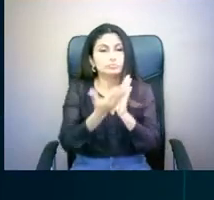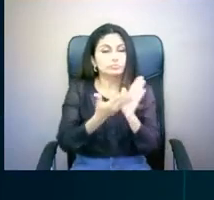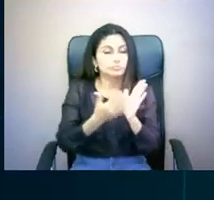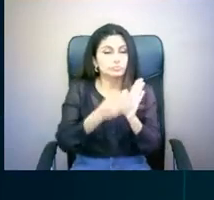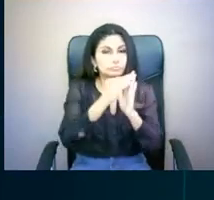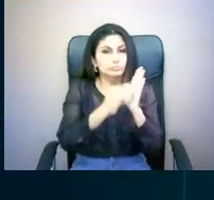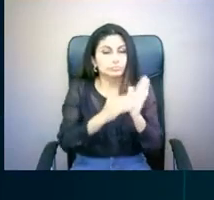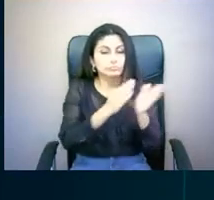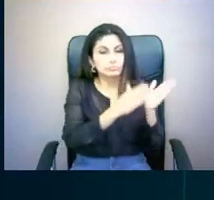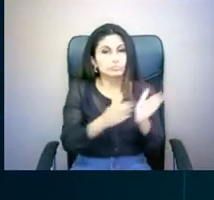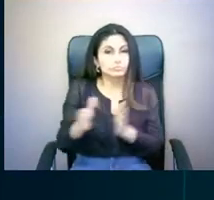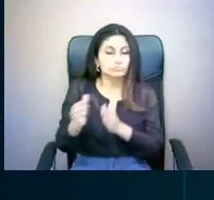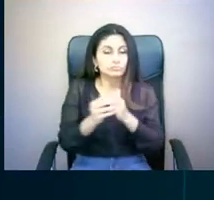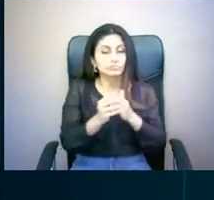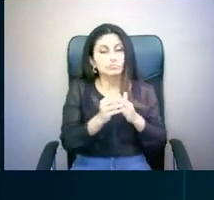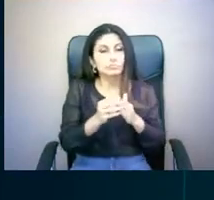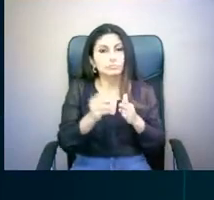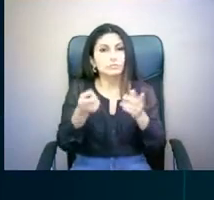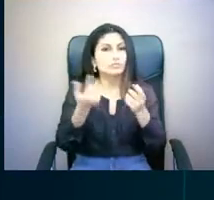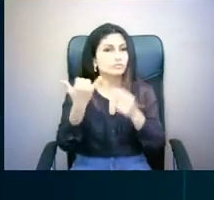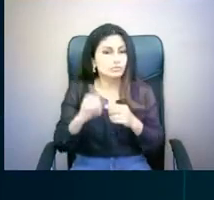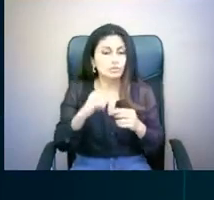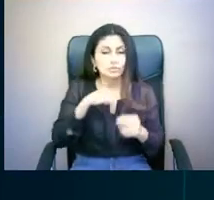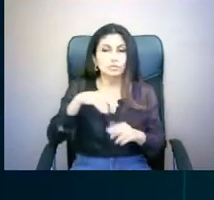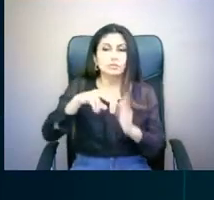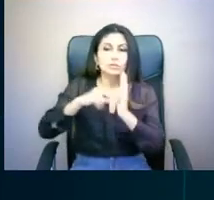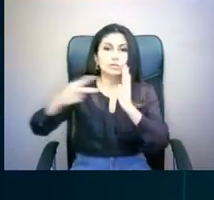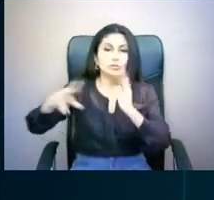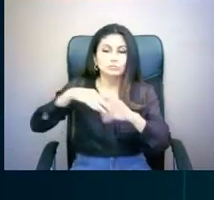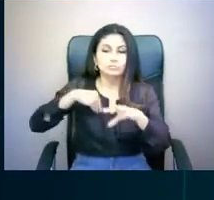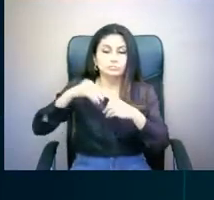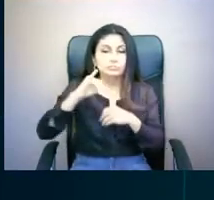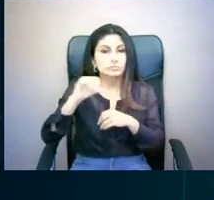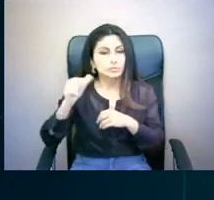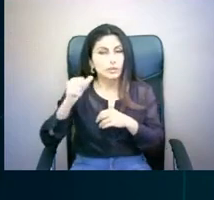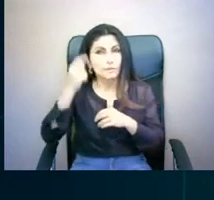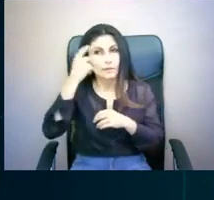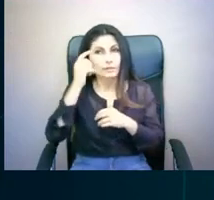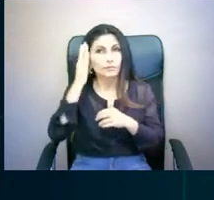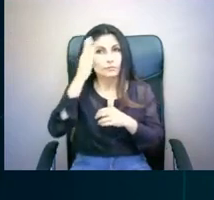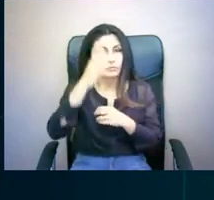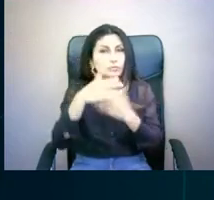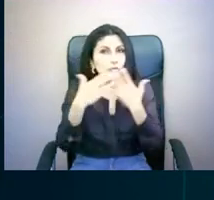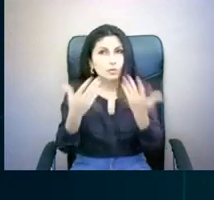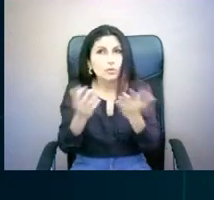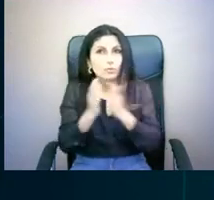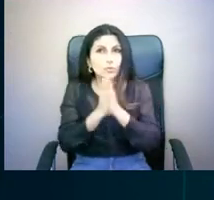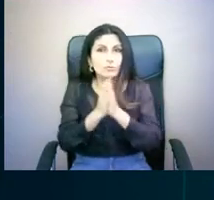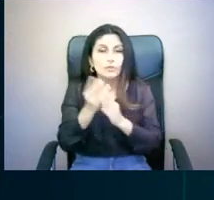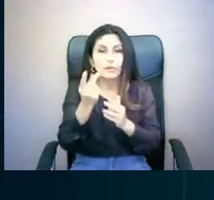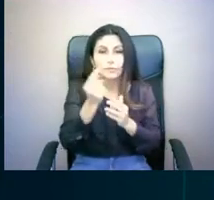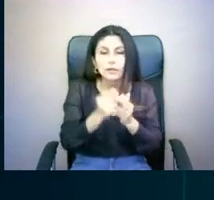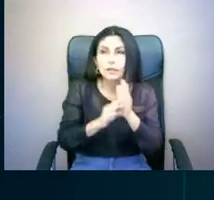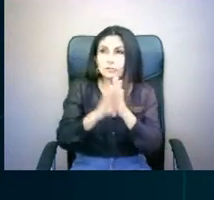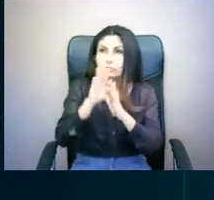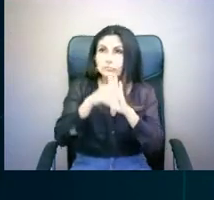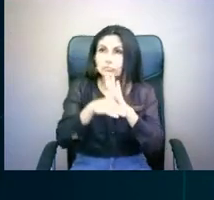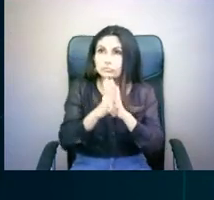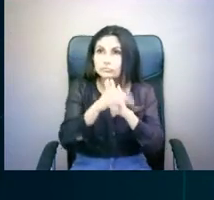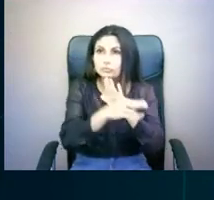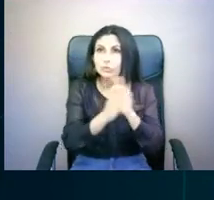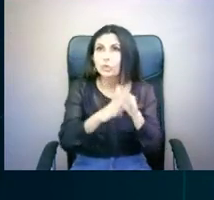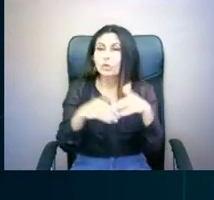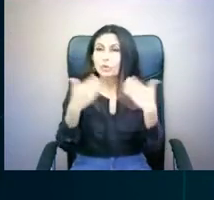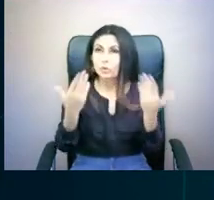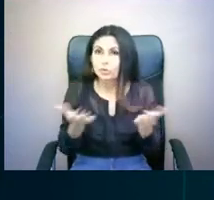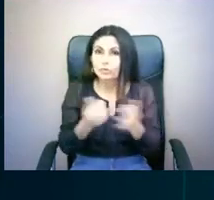parte. En términos de inteligencia artificial, ya han ido adaptando esas tecnologías para hacer predicciones, para hacer proyecciones de costos, para hacer optimizaciones